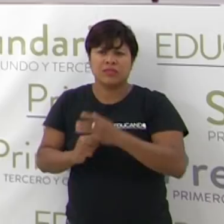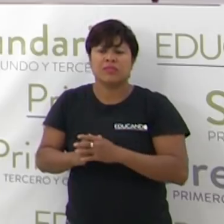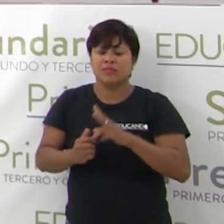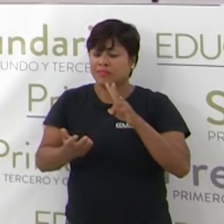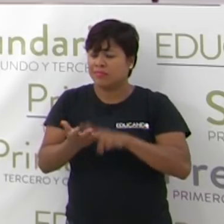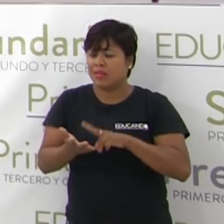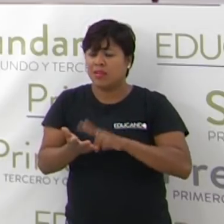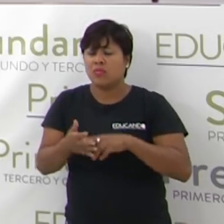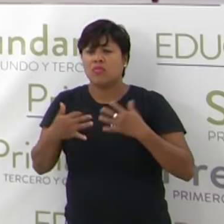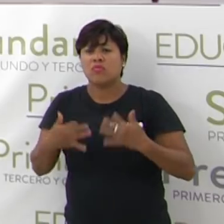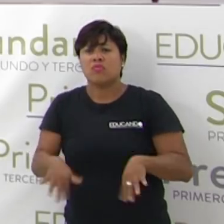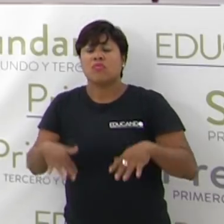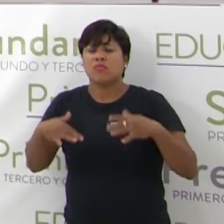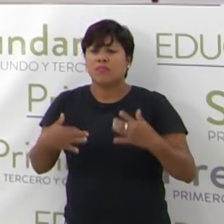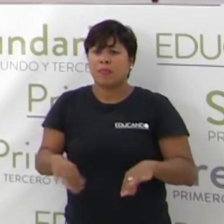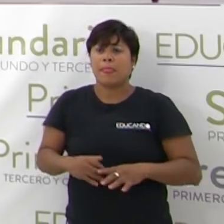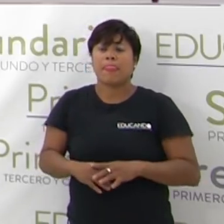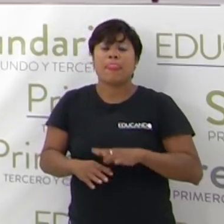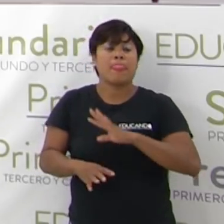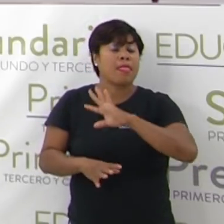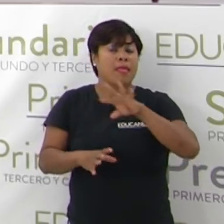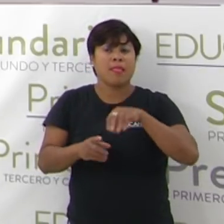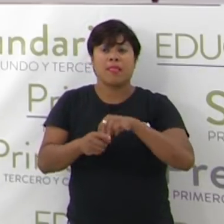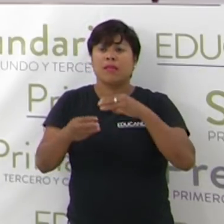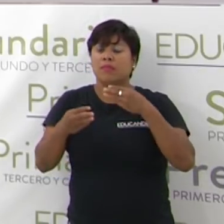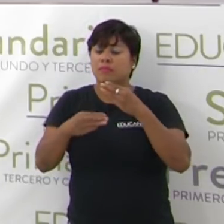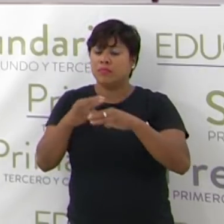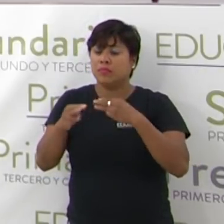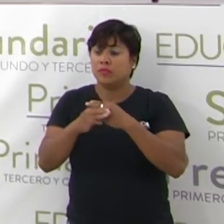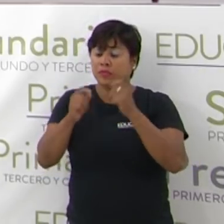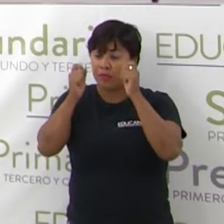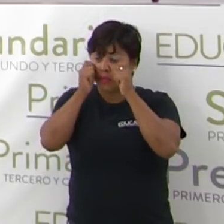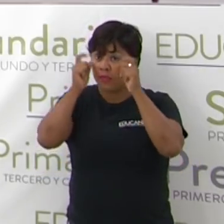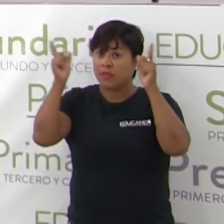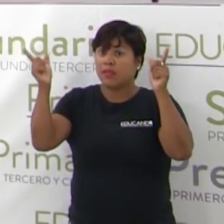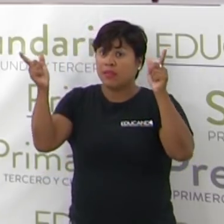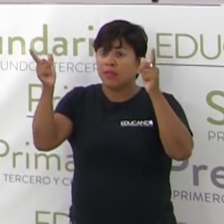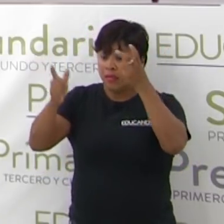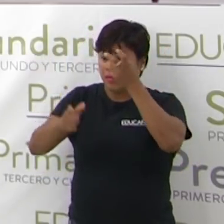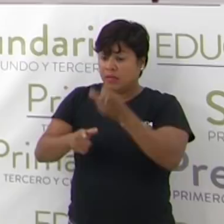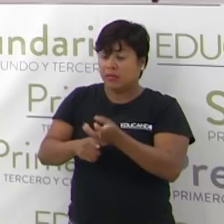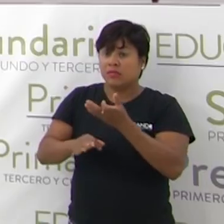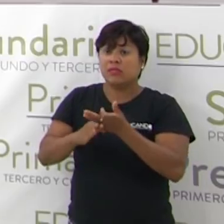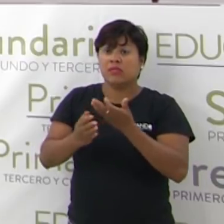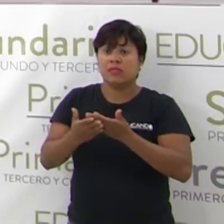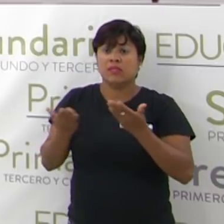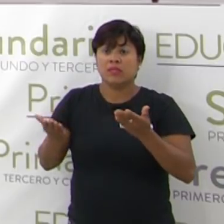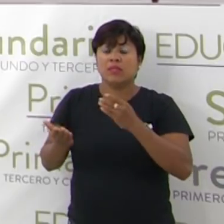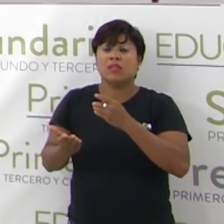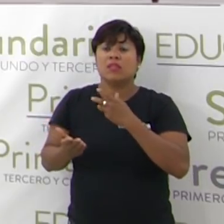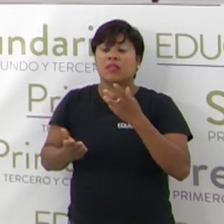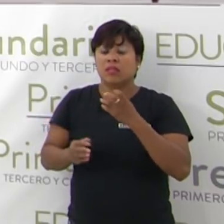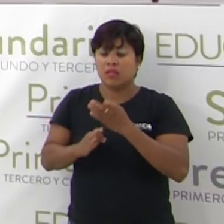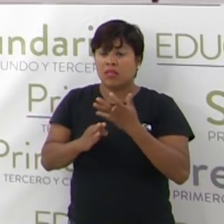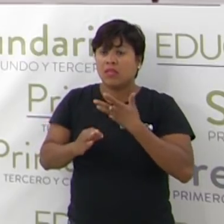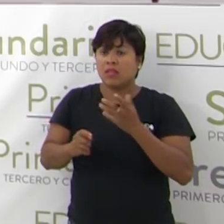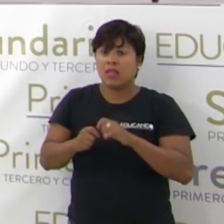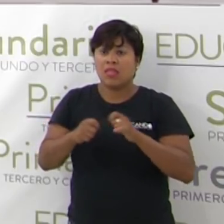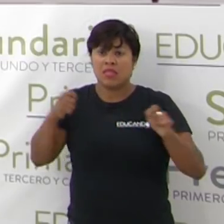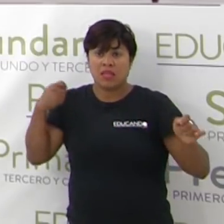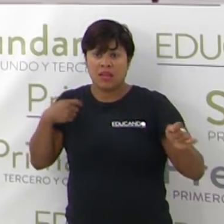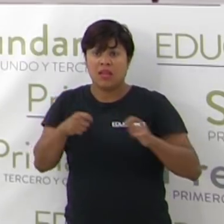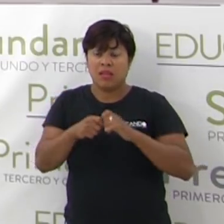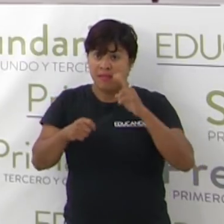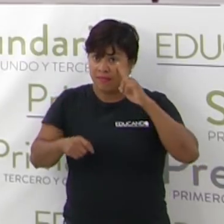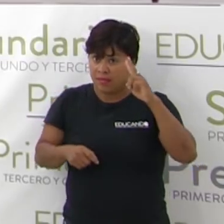valiosísimas, que en todo el mundo eran admiradas. Y que en esta ocasión ellos contaban con una tela, fíjense